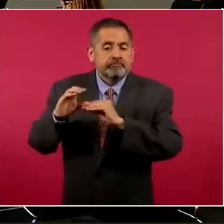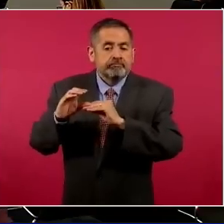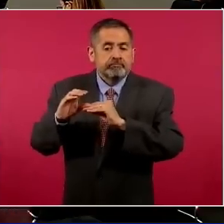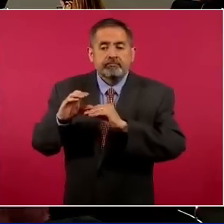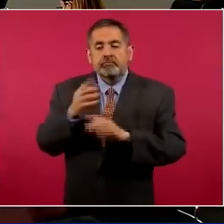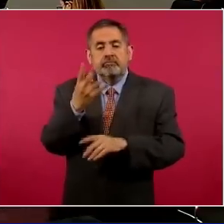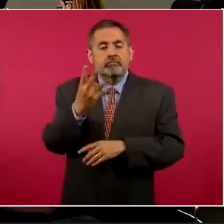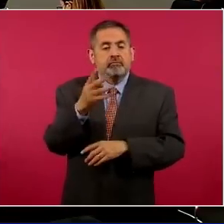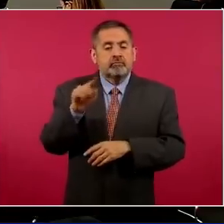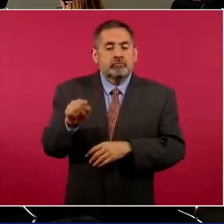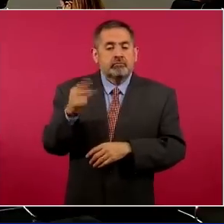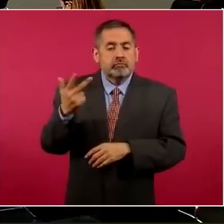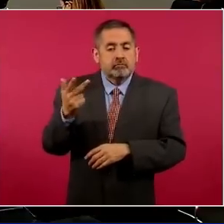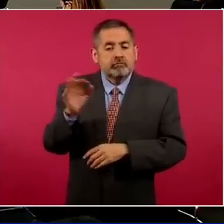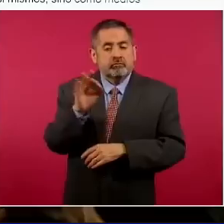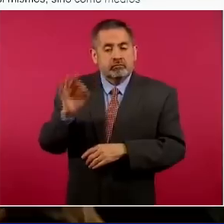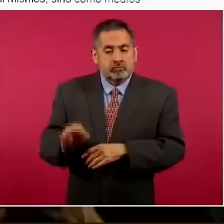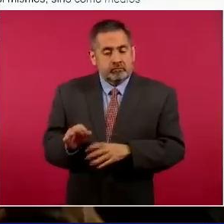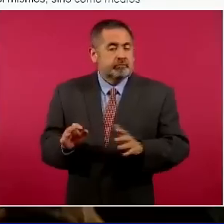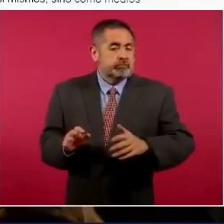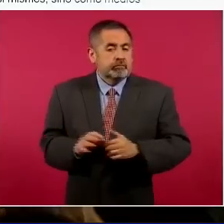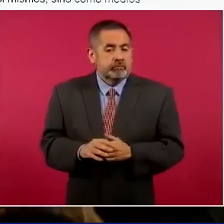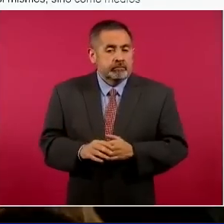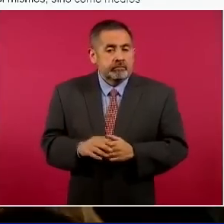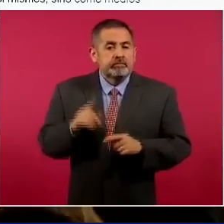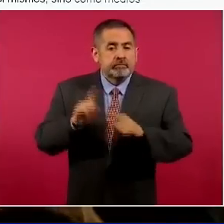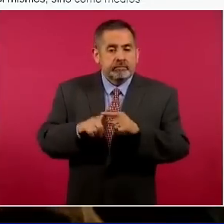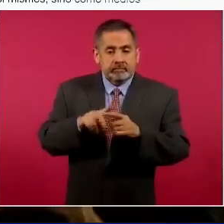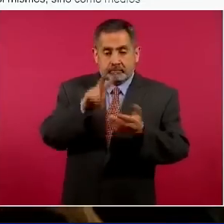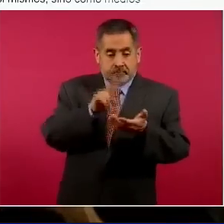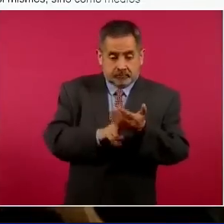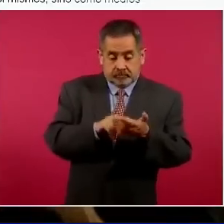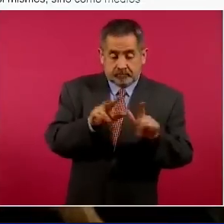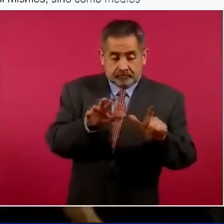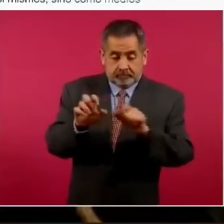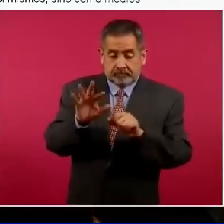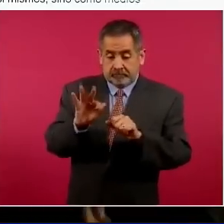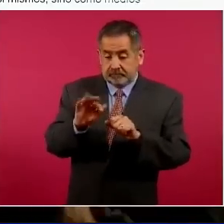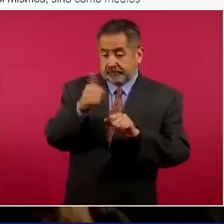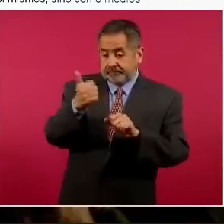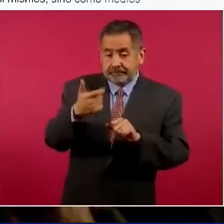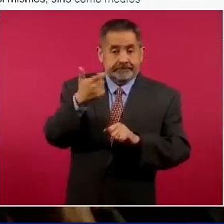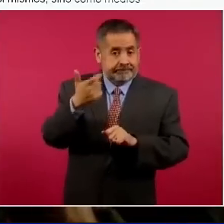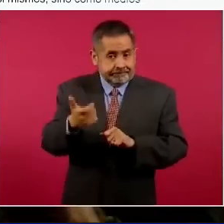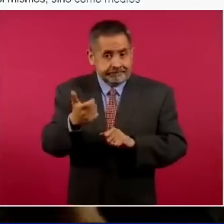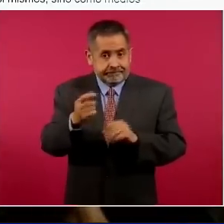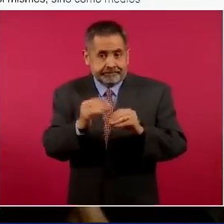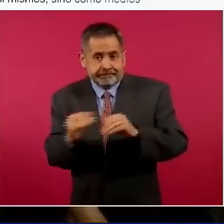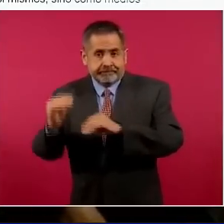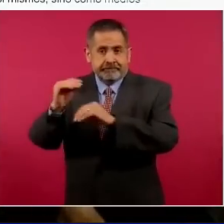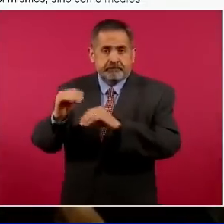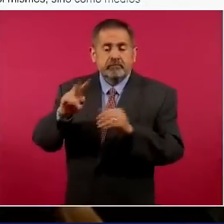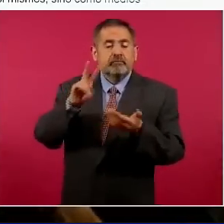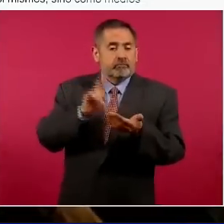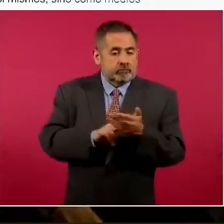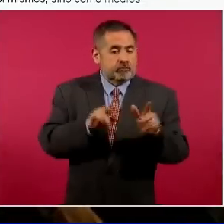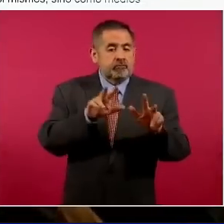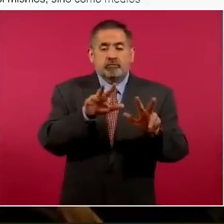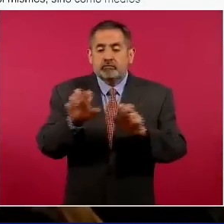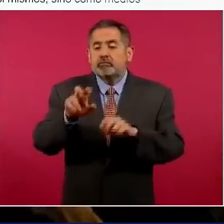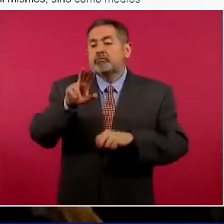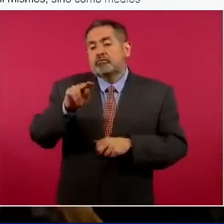en 4.8%, pues pasó de 2,747 pesos a